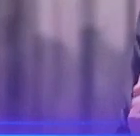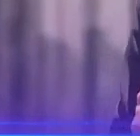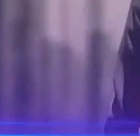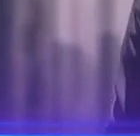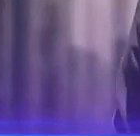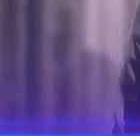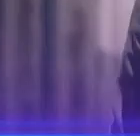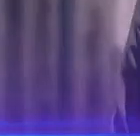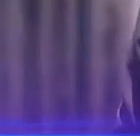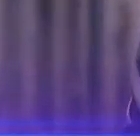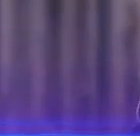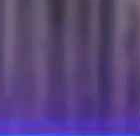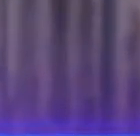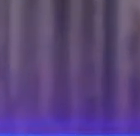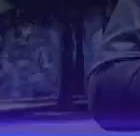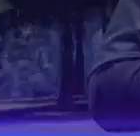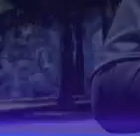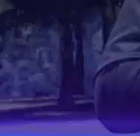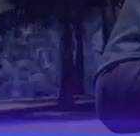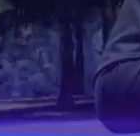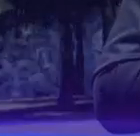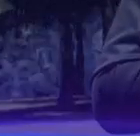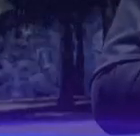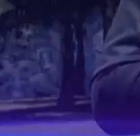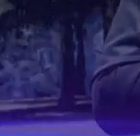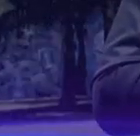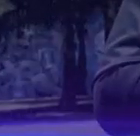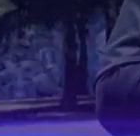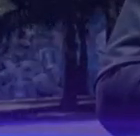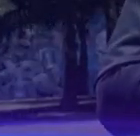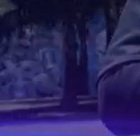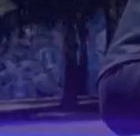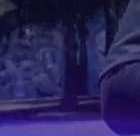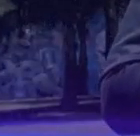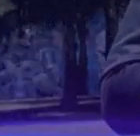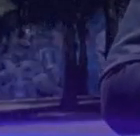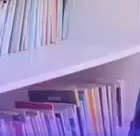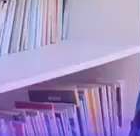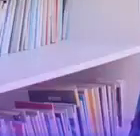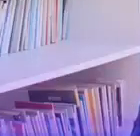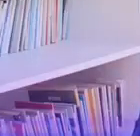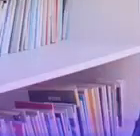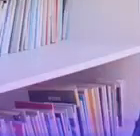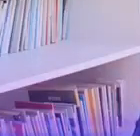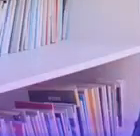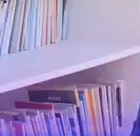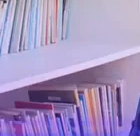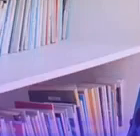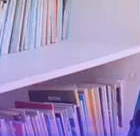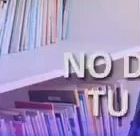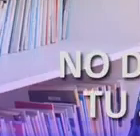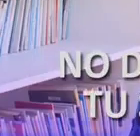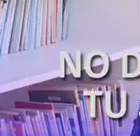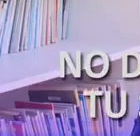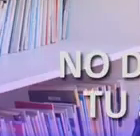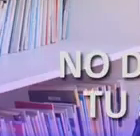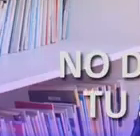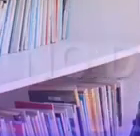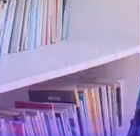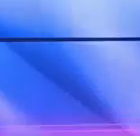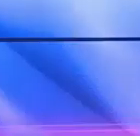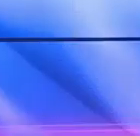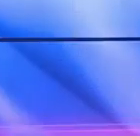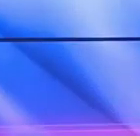Juntos vamos a vencer esta pandemia. Por tu seguridad, la de los tuyos y de todos. No juegues con tu vida, no desafíes tu